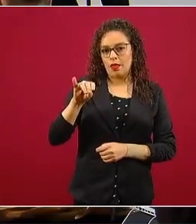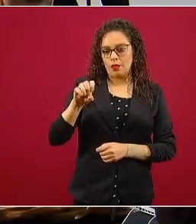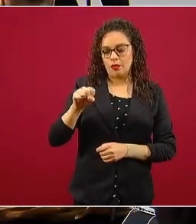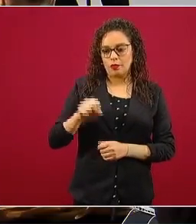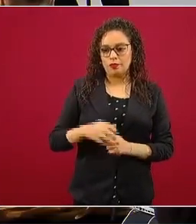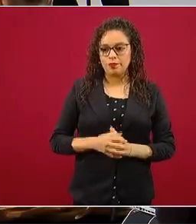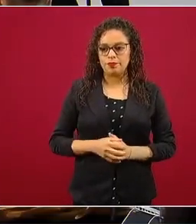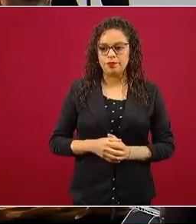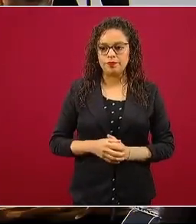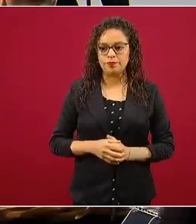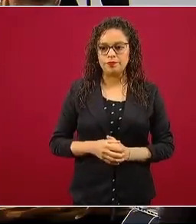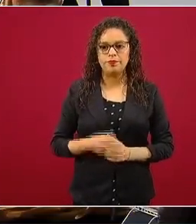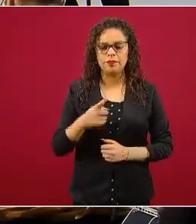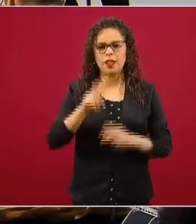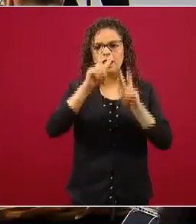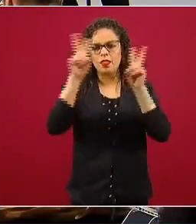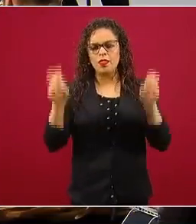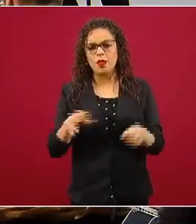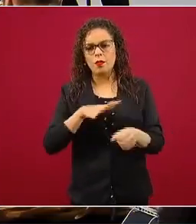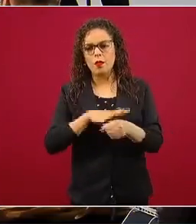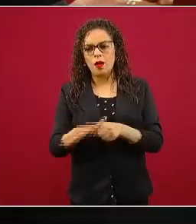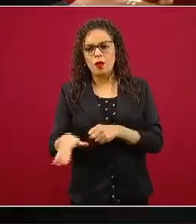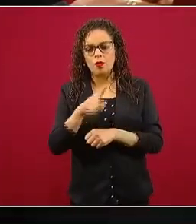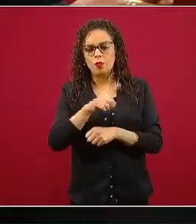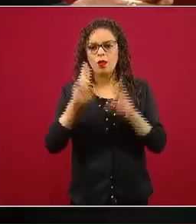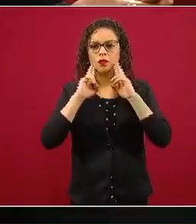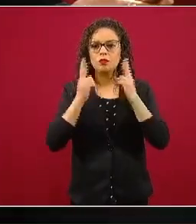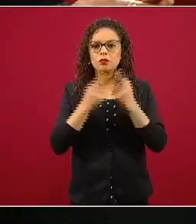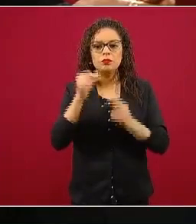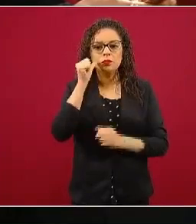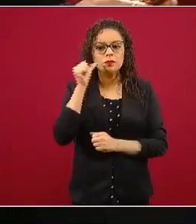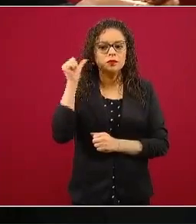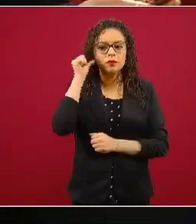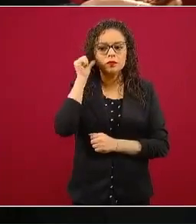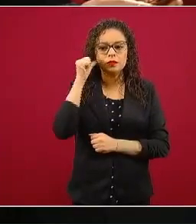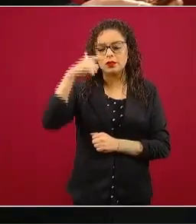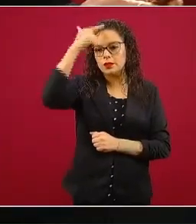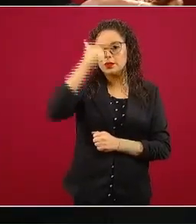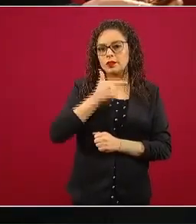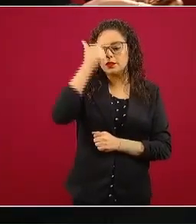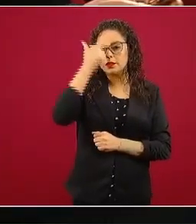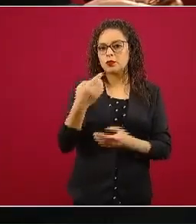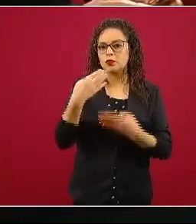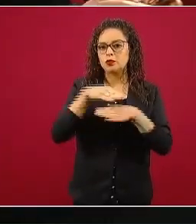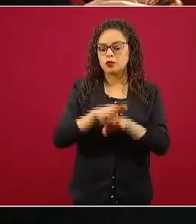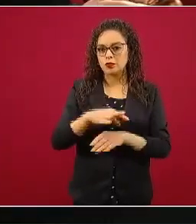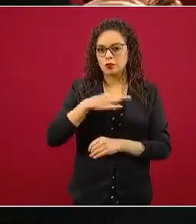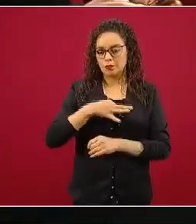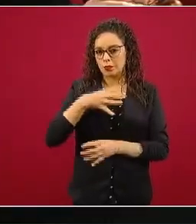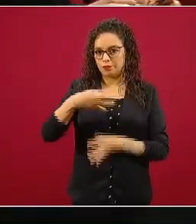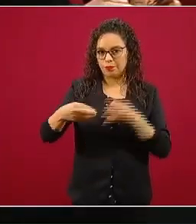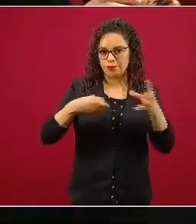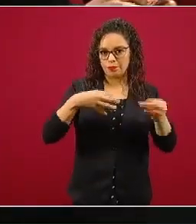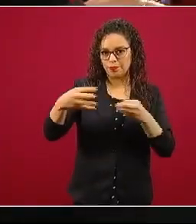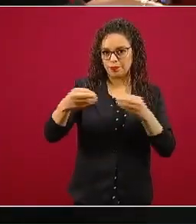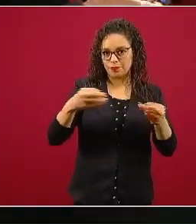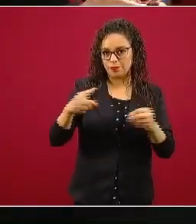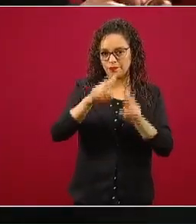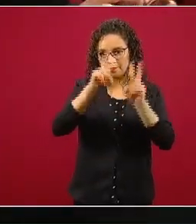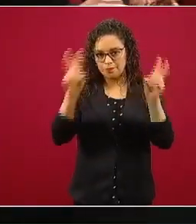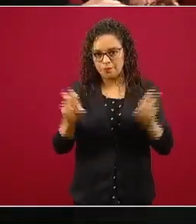cuáles fueron los temas que se abordaron durante la reunión anoche en el tema de la pandemia por COVID-19, porque pues